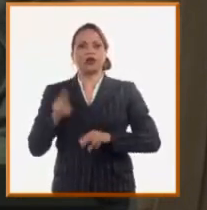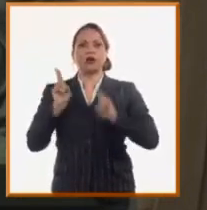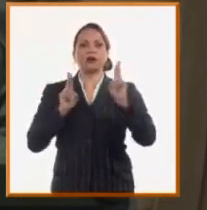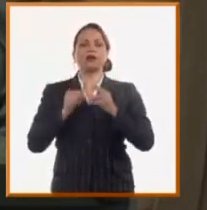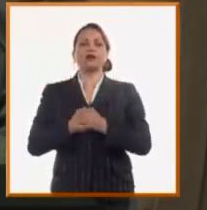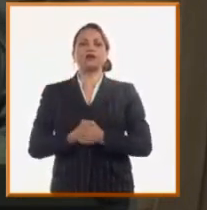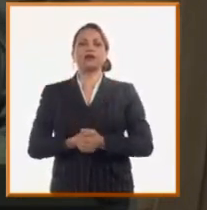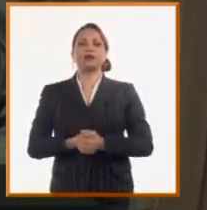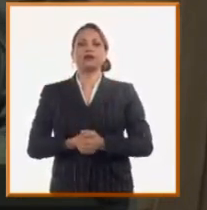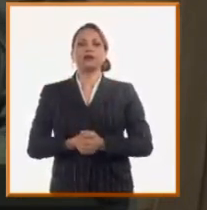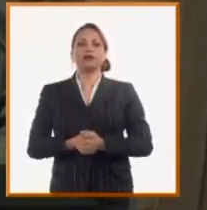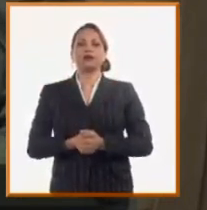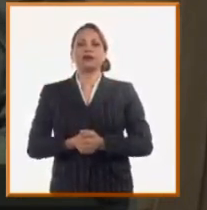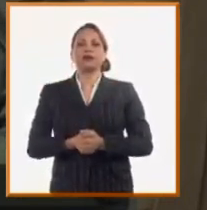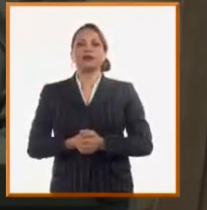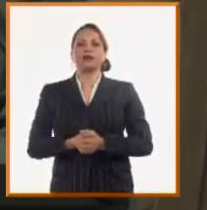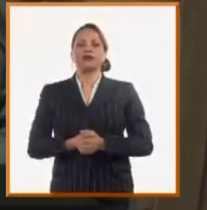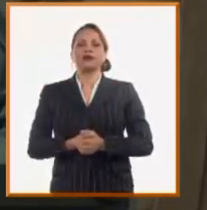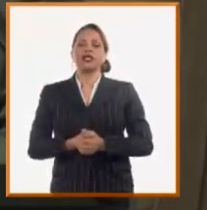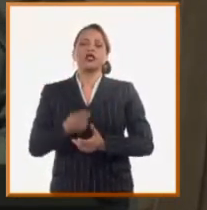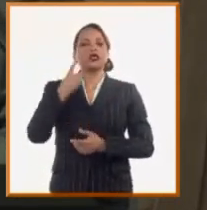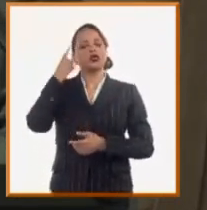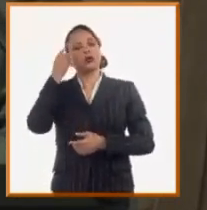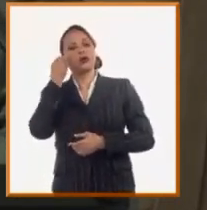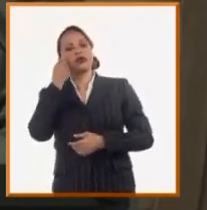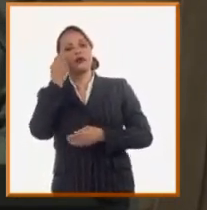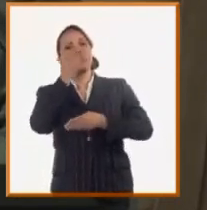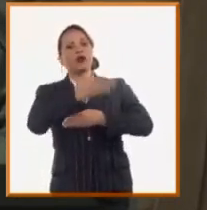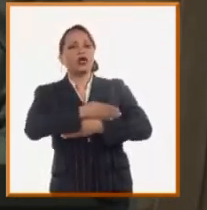Yo digo, por el bloqueo no puedo hacer esto.